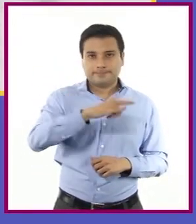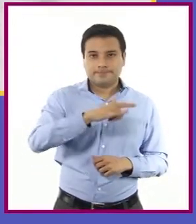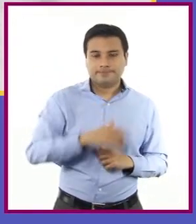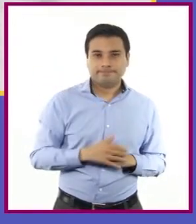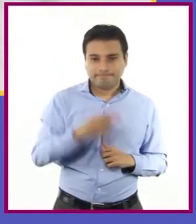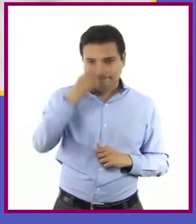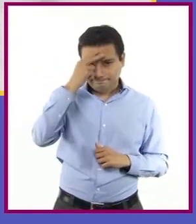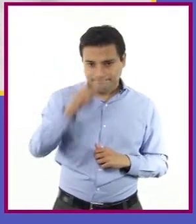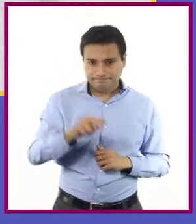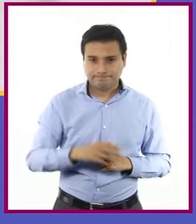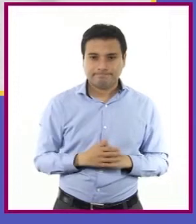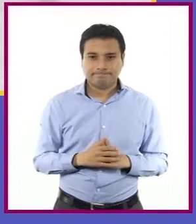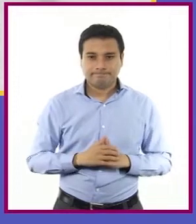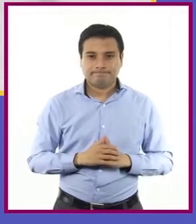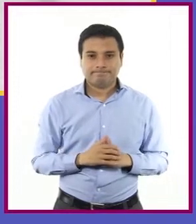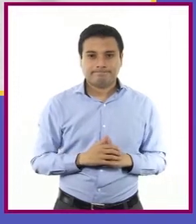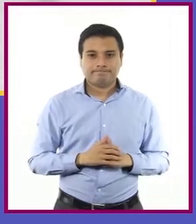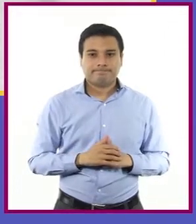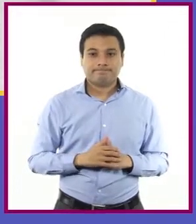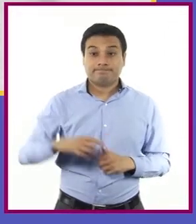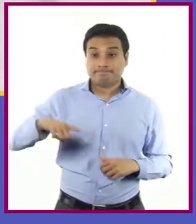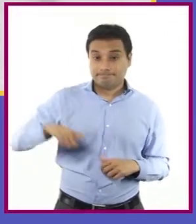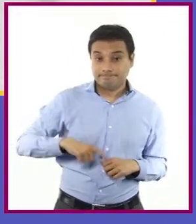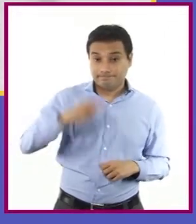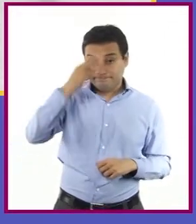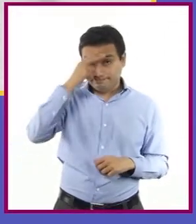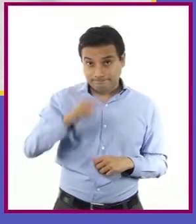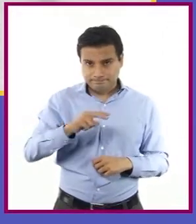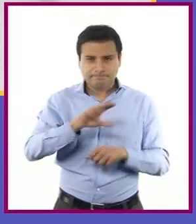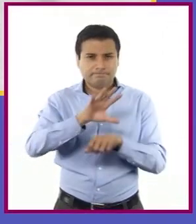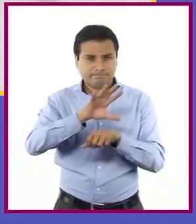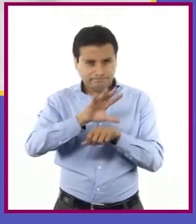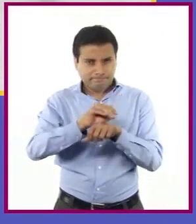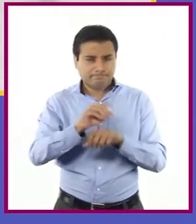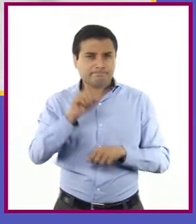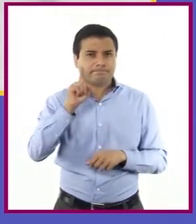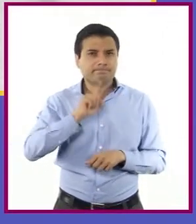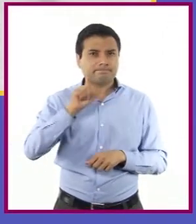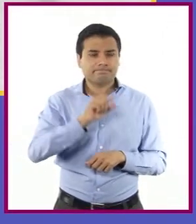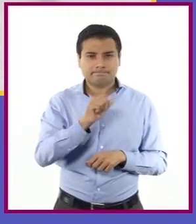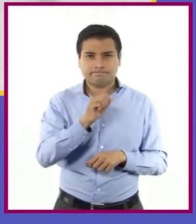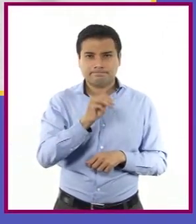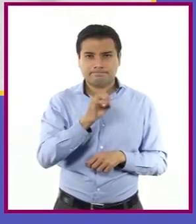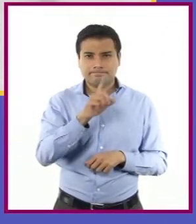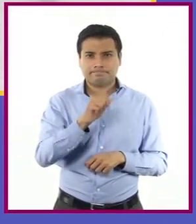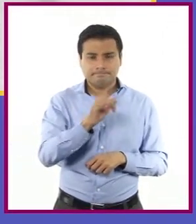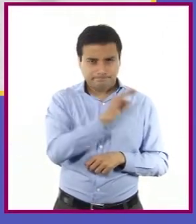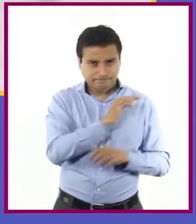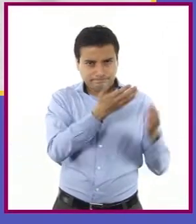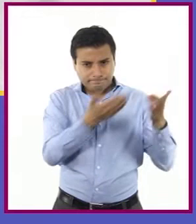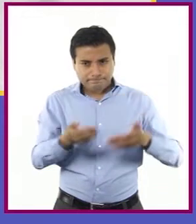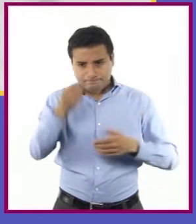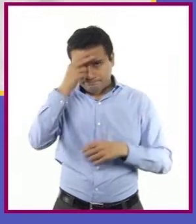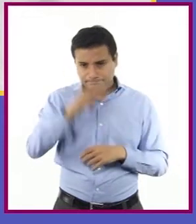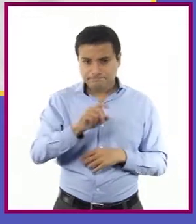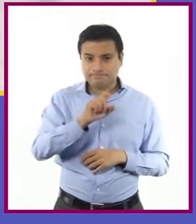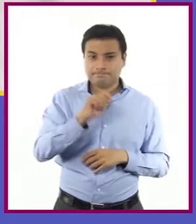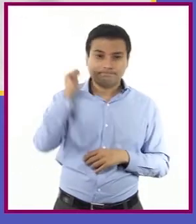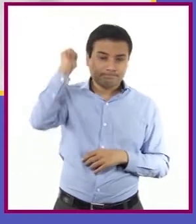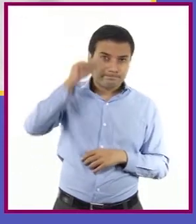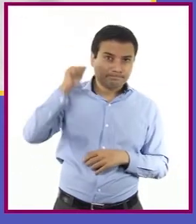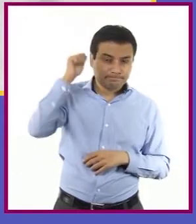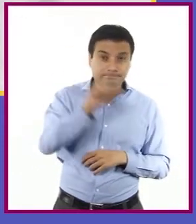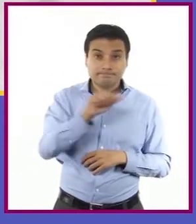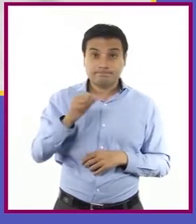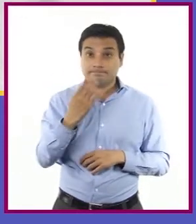de buena voluntad a nuestro país. El gobierno mexicano le otorgó el permiso para que Amelia visitara México del 20 de abril